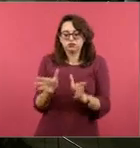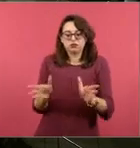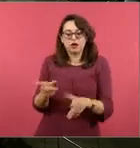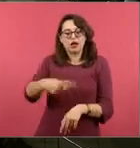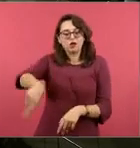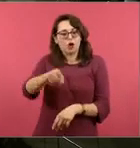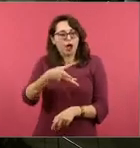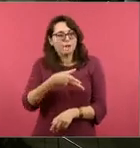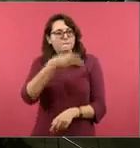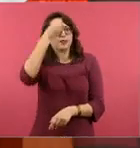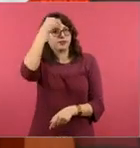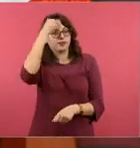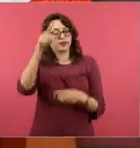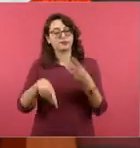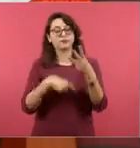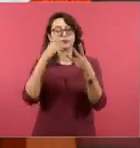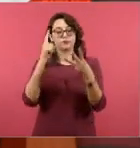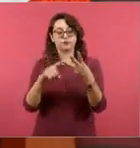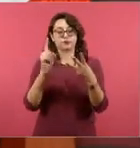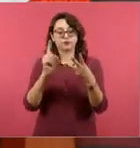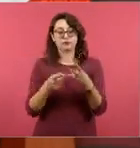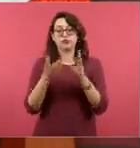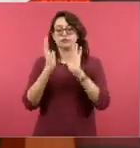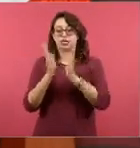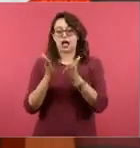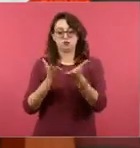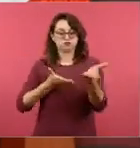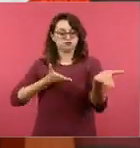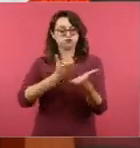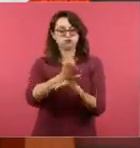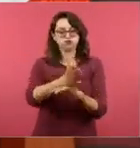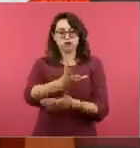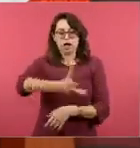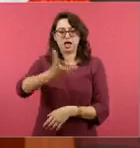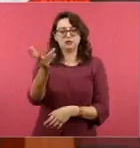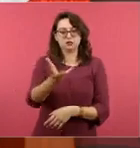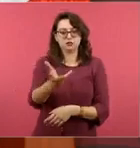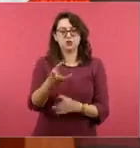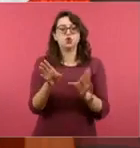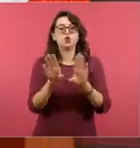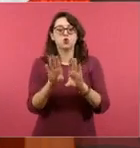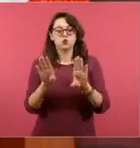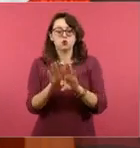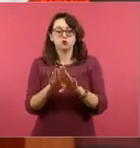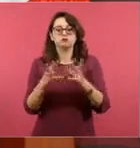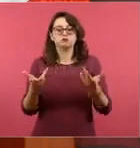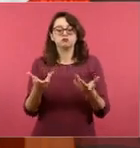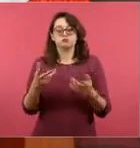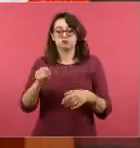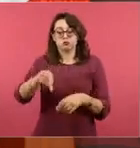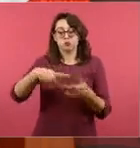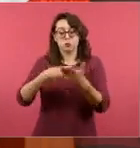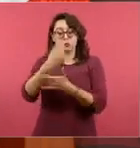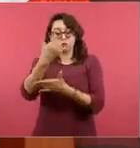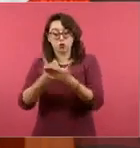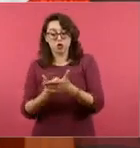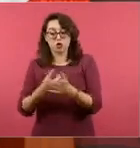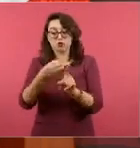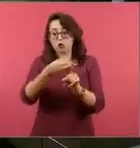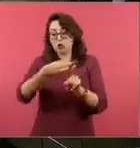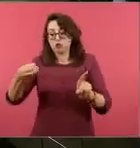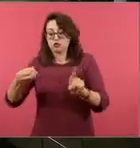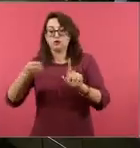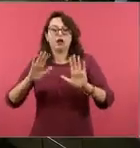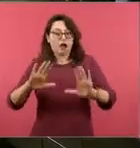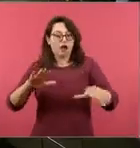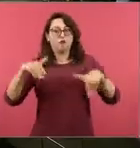Finalmente, en la tercera fase de la intervención, trabajamos con la parte social otra vez a través de la comunicación social y la organización social. ¿Cómo